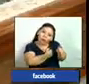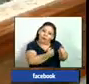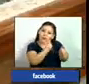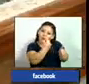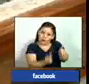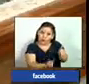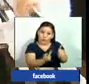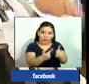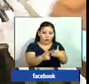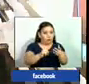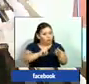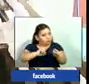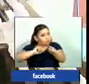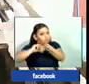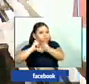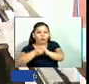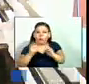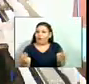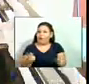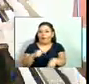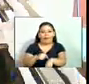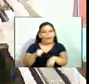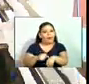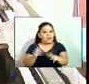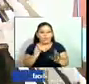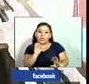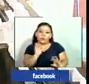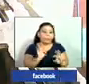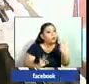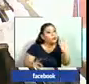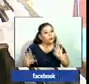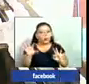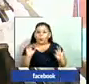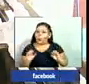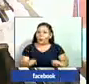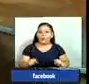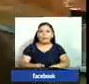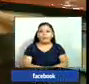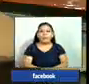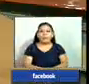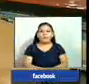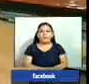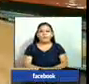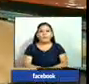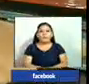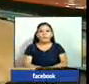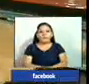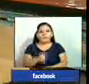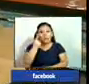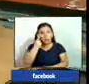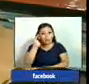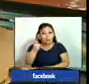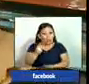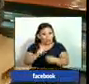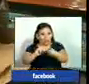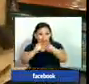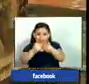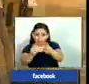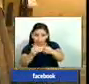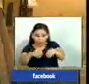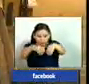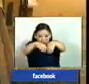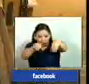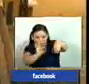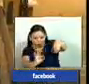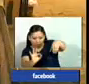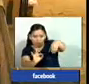todo cambió no hay tiempo ni opciones para elegir hasta la decoración desapareció